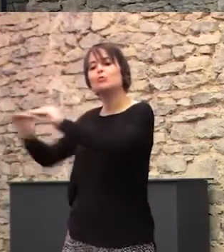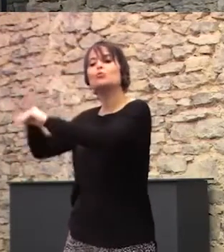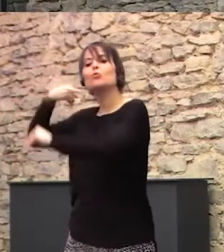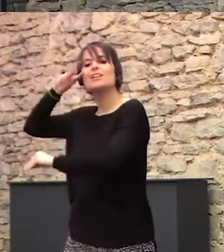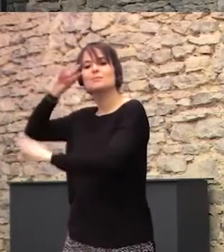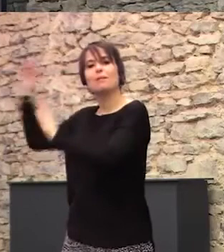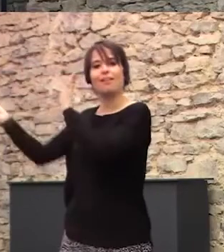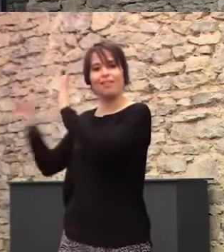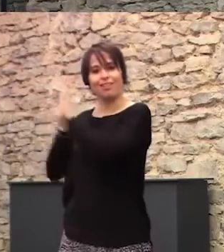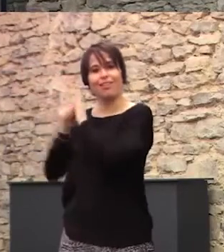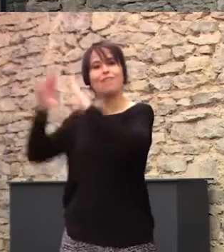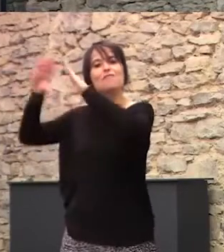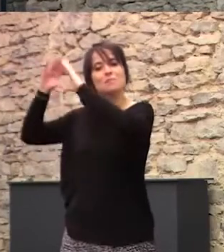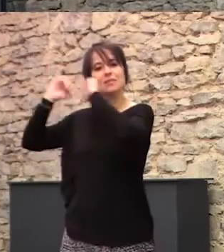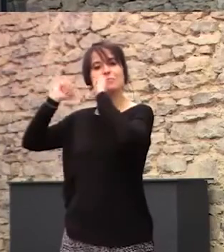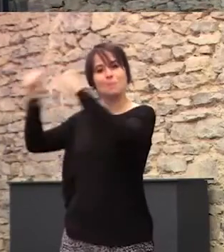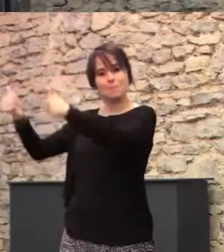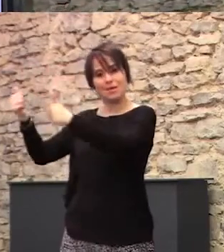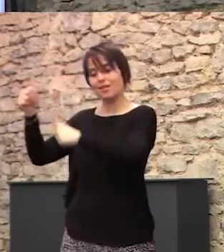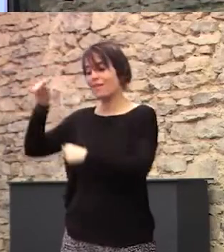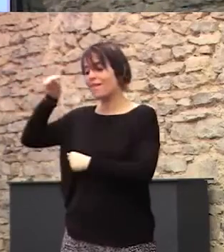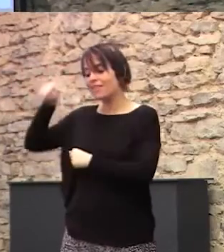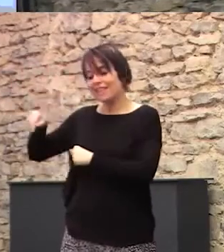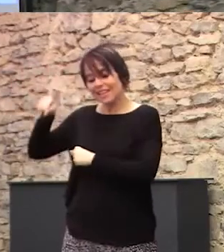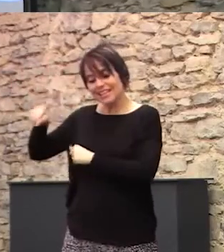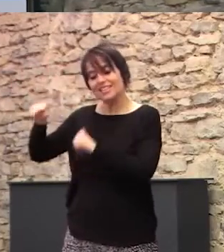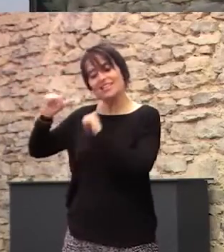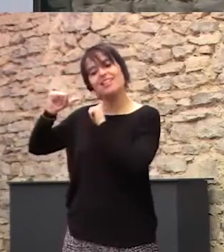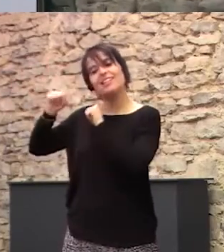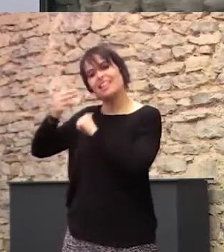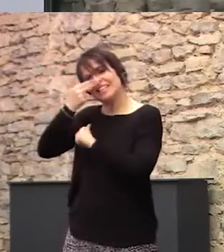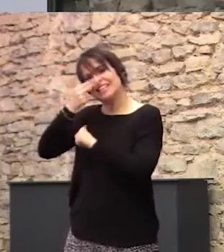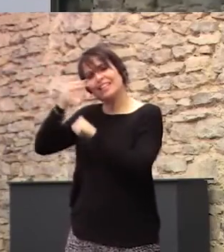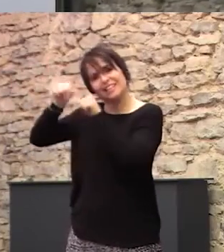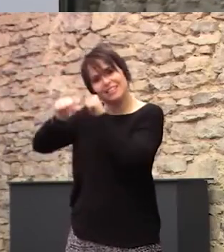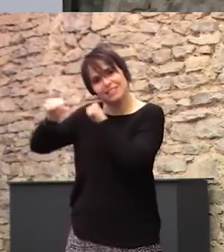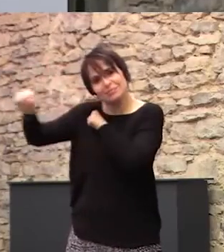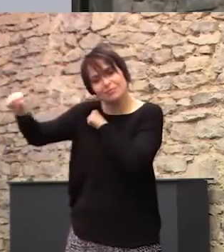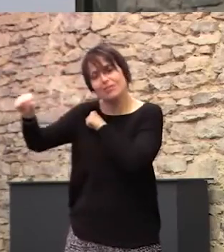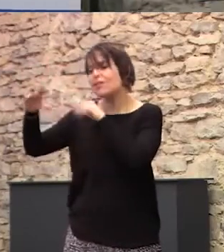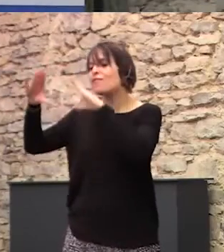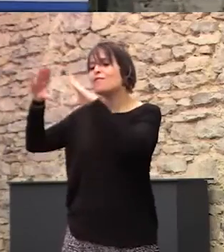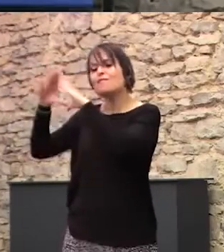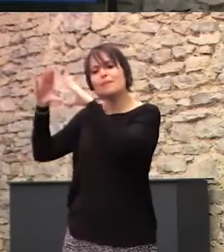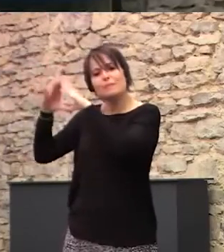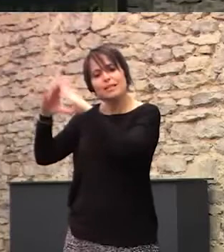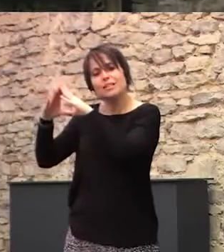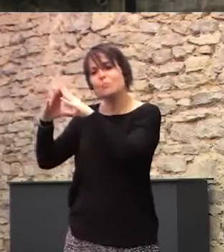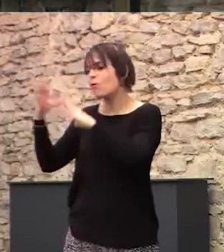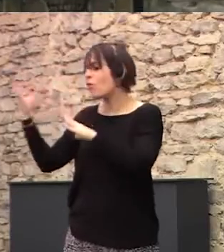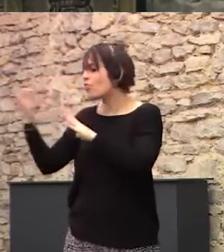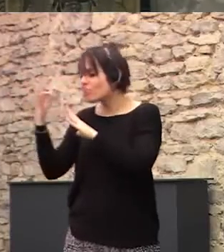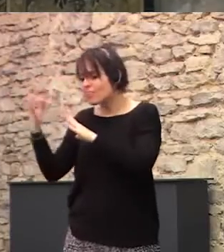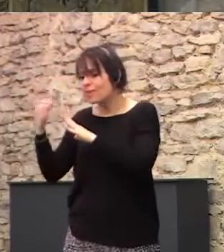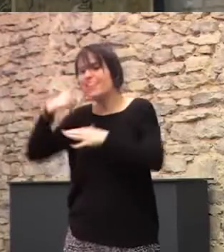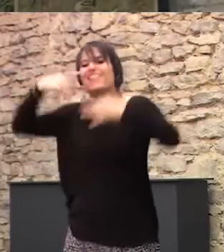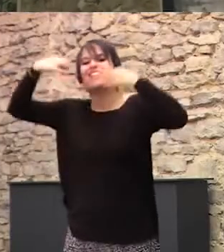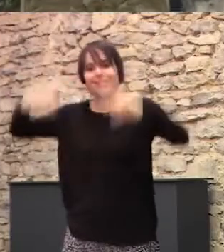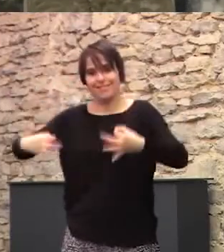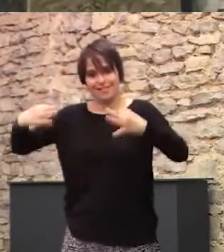Entonces yo creo que eso es el punto que interesa, ¿no? El feminismo tiene que ser encarnado en mujeres